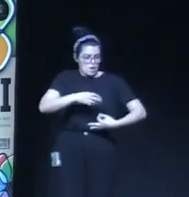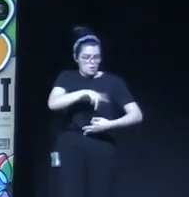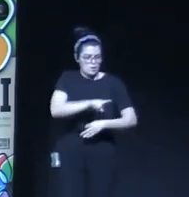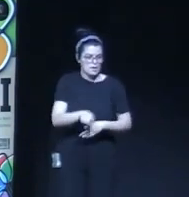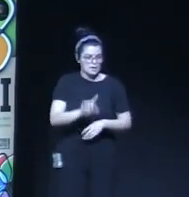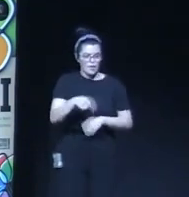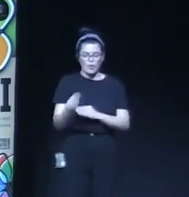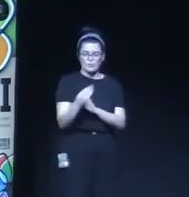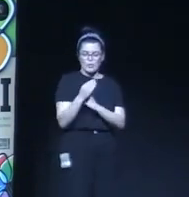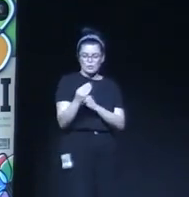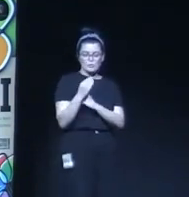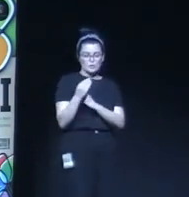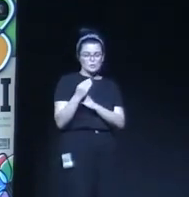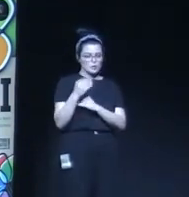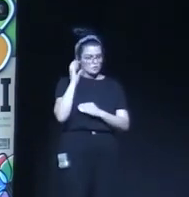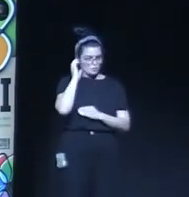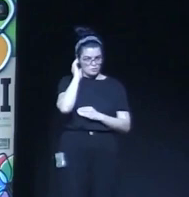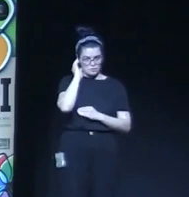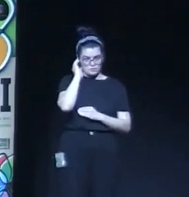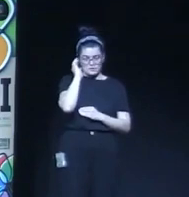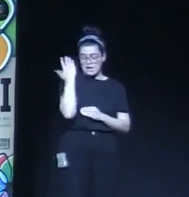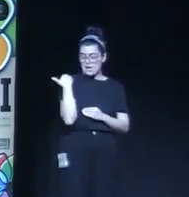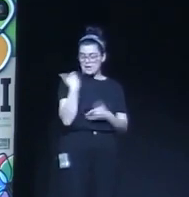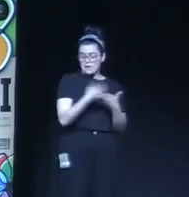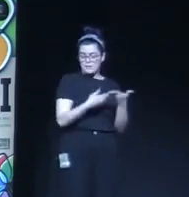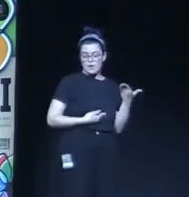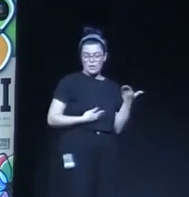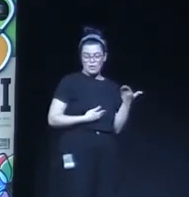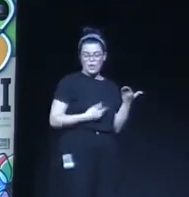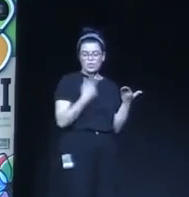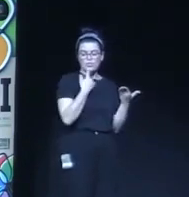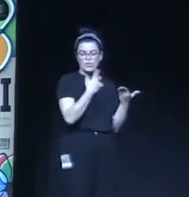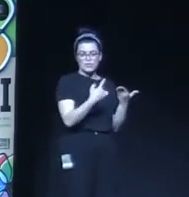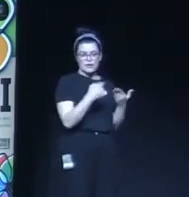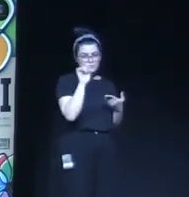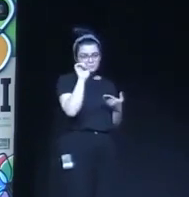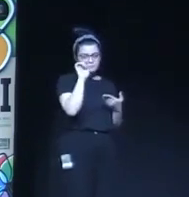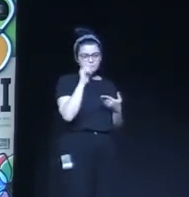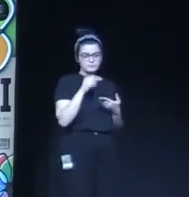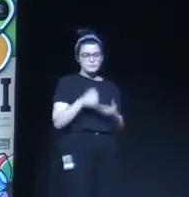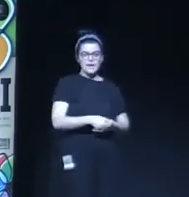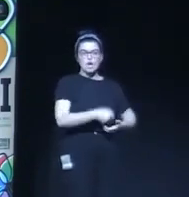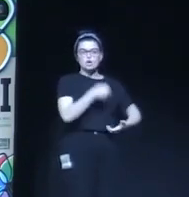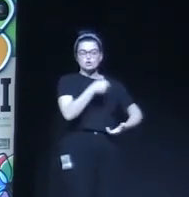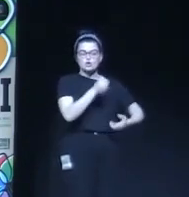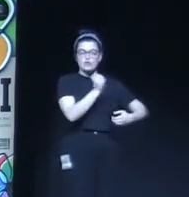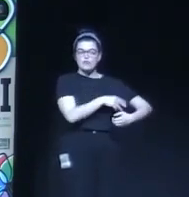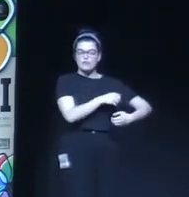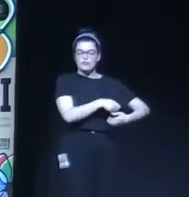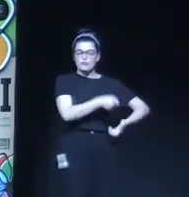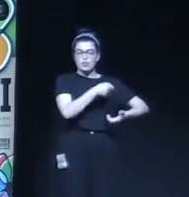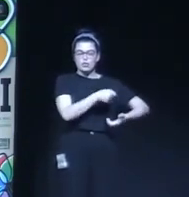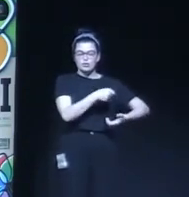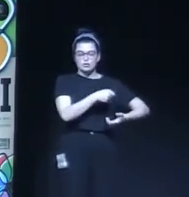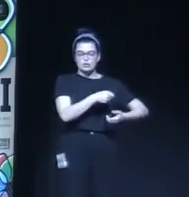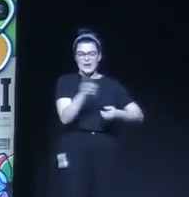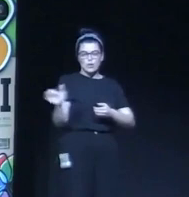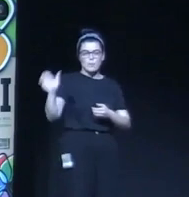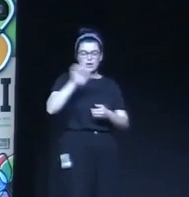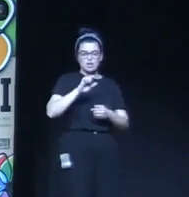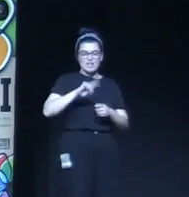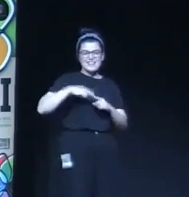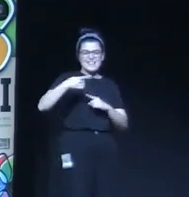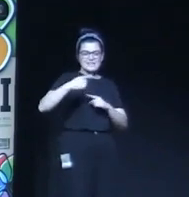hoy ayer en el periódico que le habían retirado los fondos europeos de Next Generation al